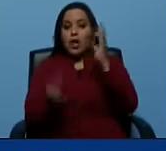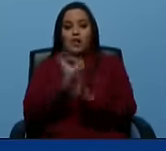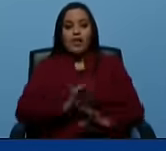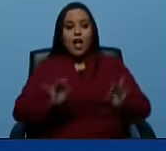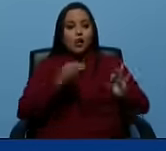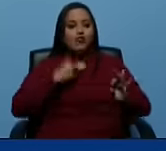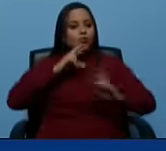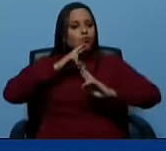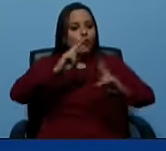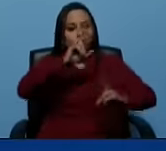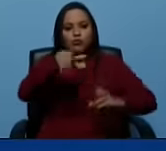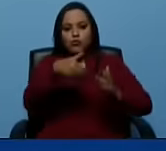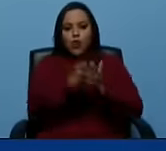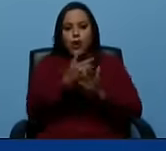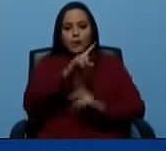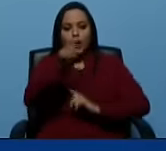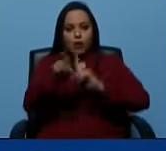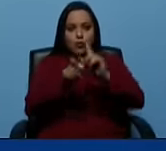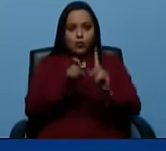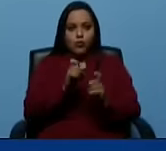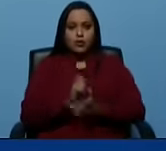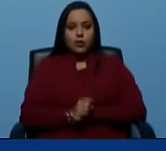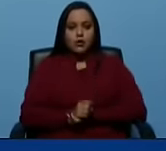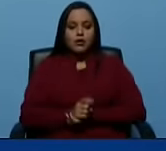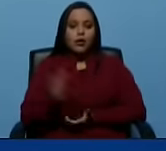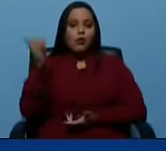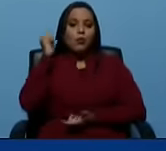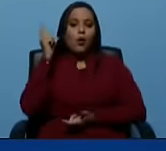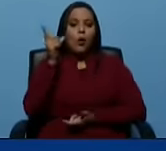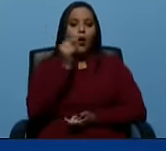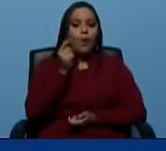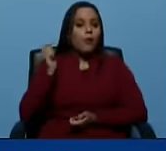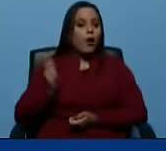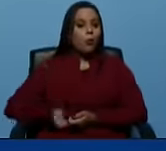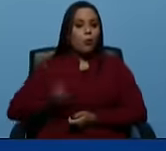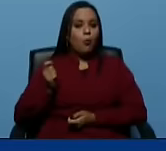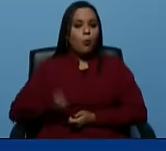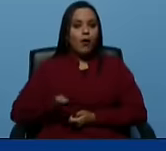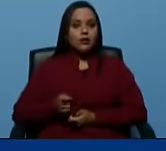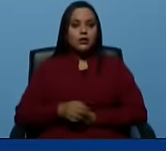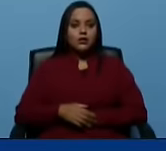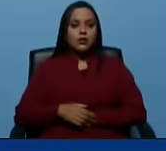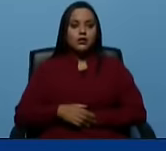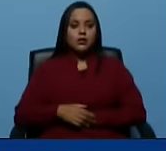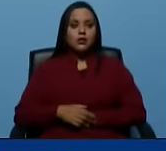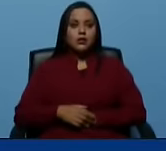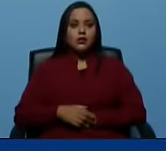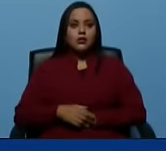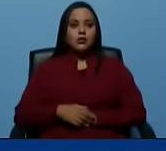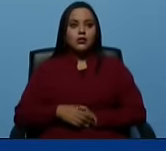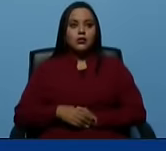pregunta de las juezas y jueces, magistradas y magistrados.